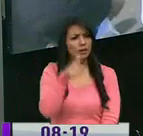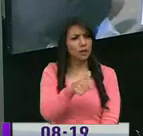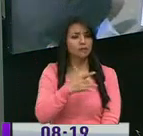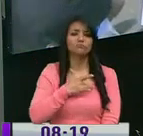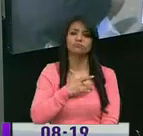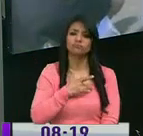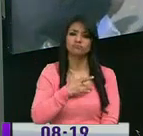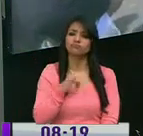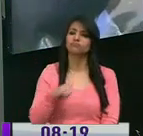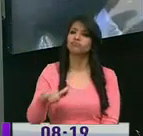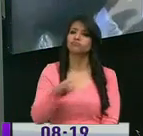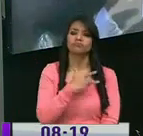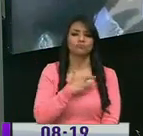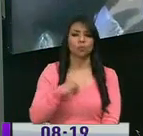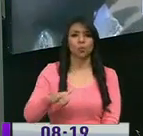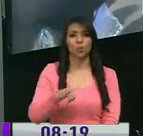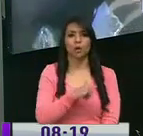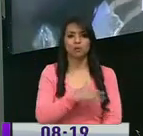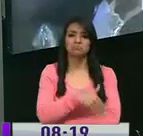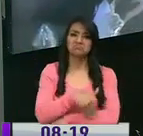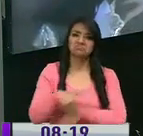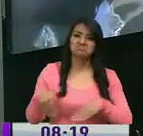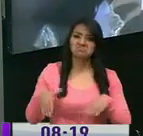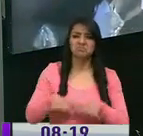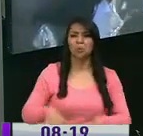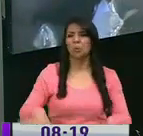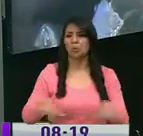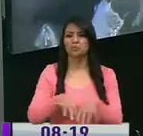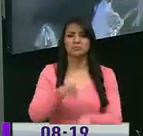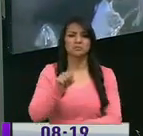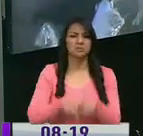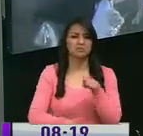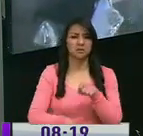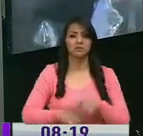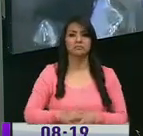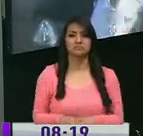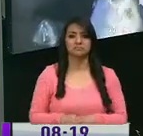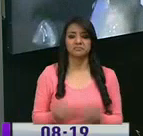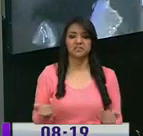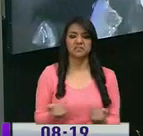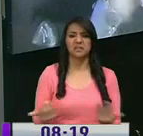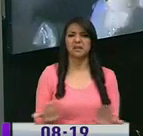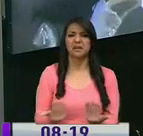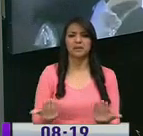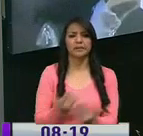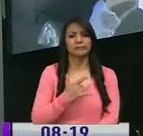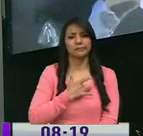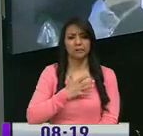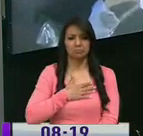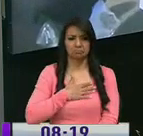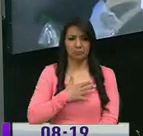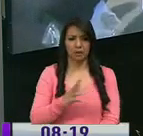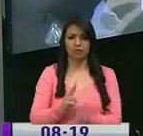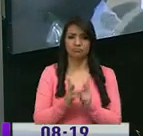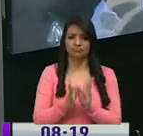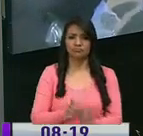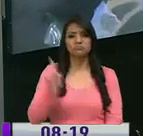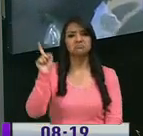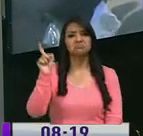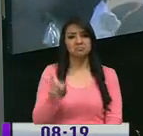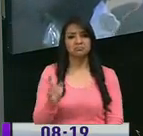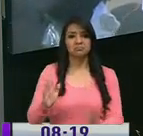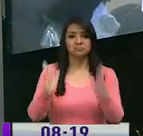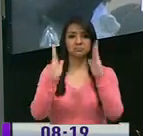doliente de los vecinos. La calle, todo está en mal estado, hierbas, pobres vecinos necesitan la atención. Y para eso